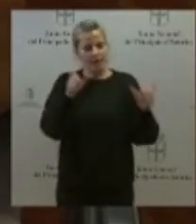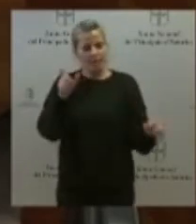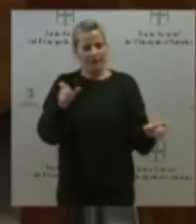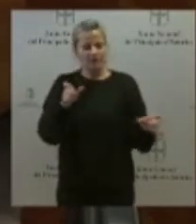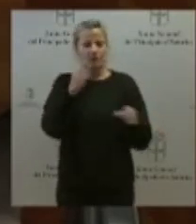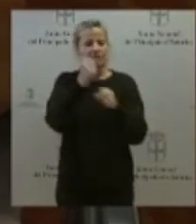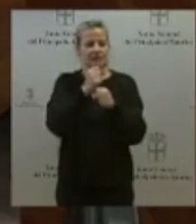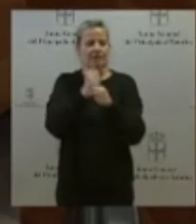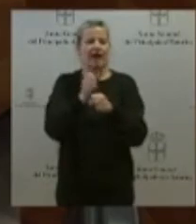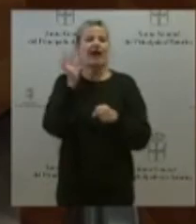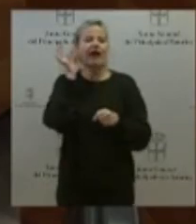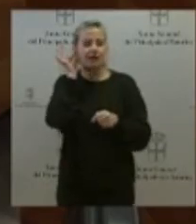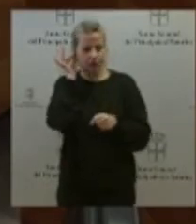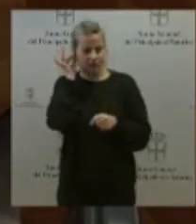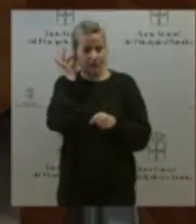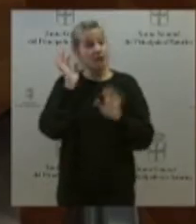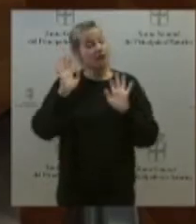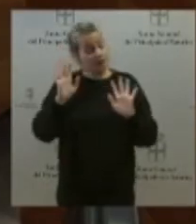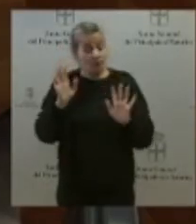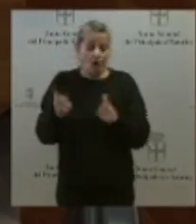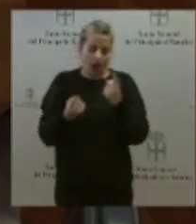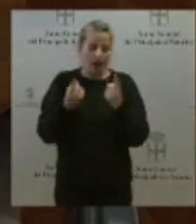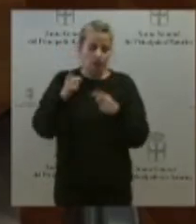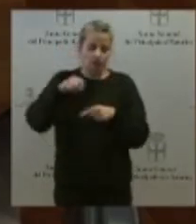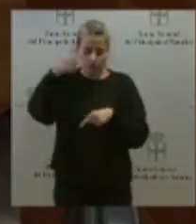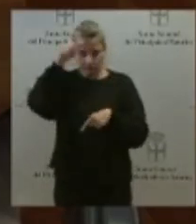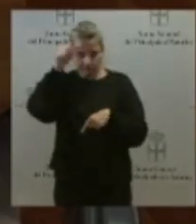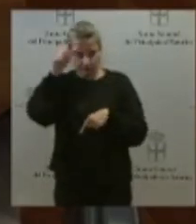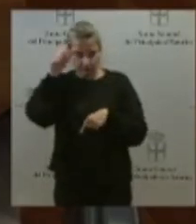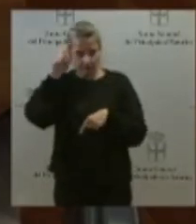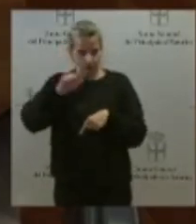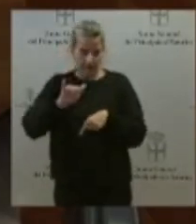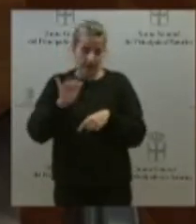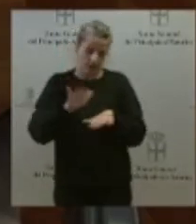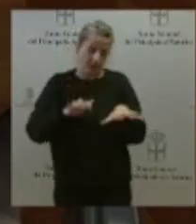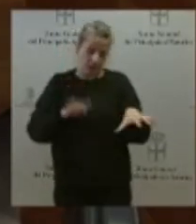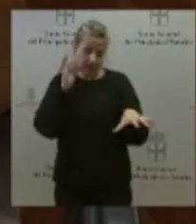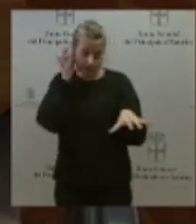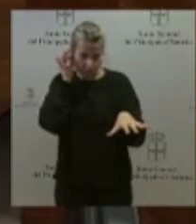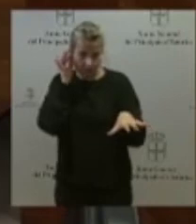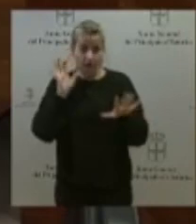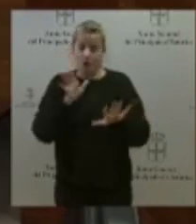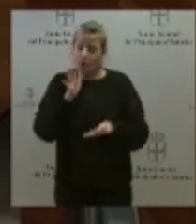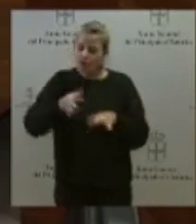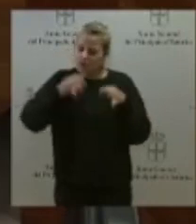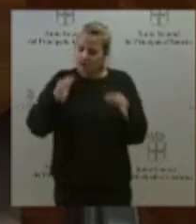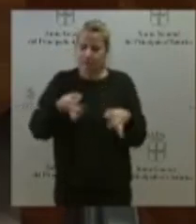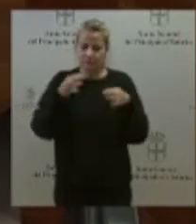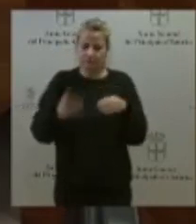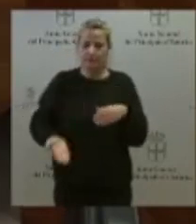que también los hay, del servicio de limpieza, porque efectivamente fueron vitales y son vitales siempre, pero durante la pandemia han hecho un trabajo que yo